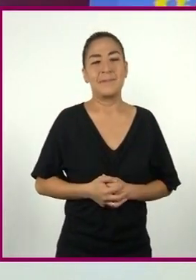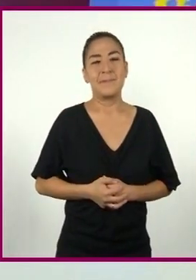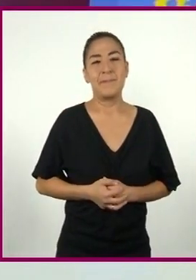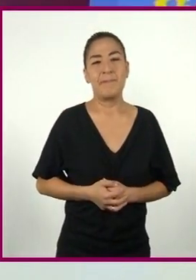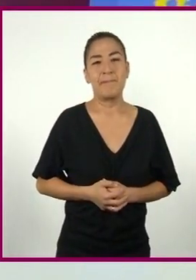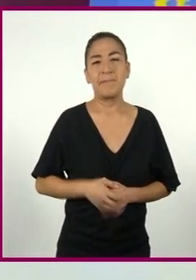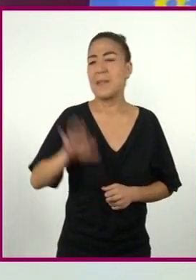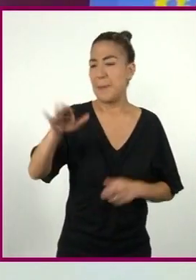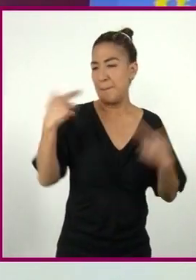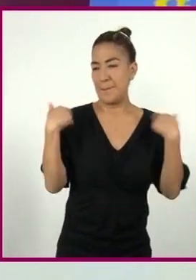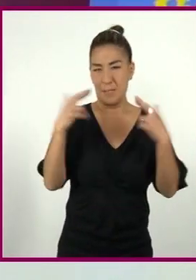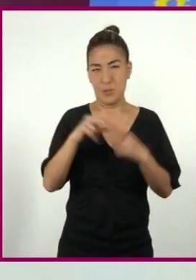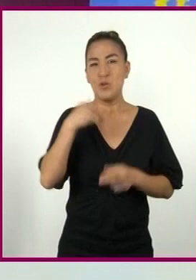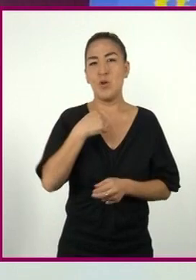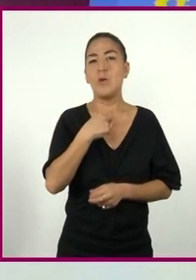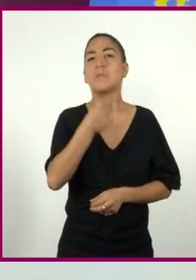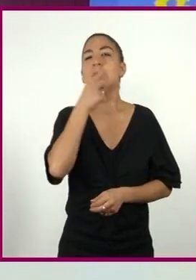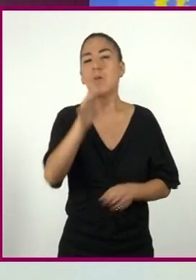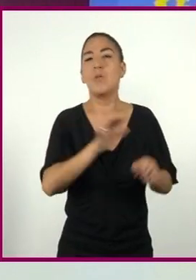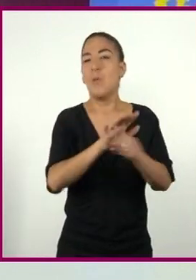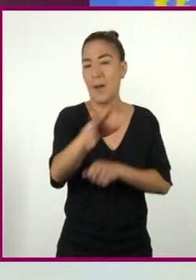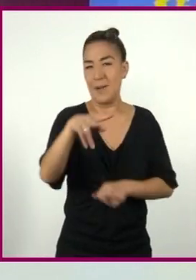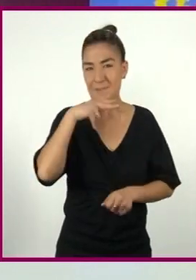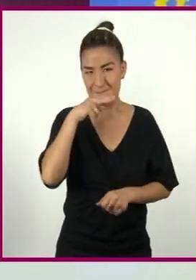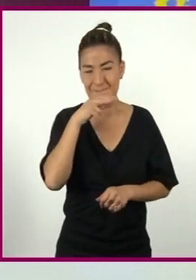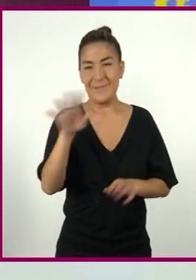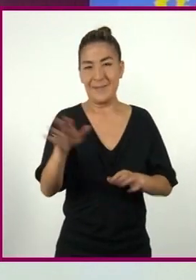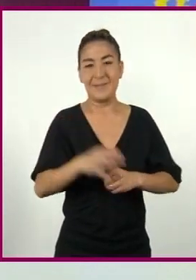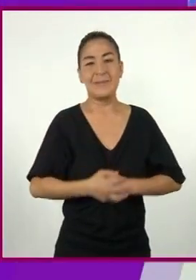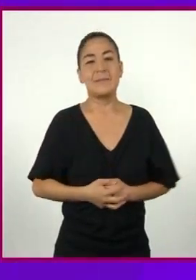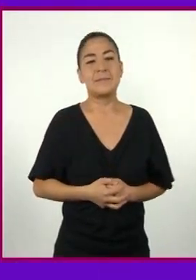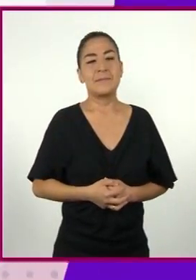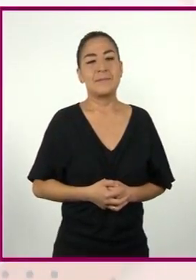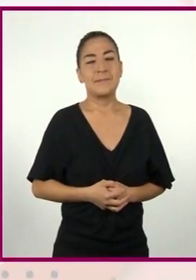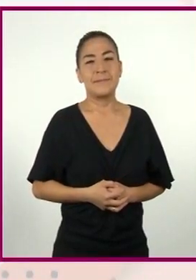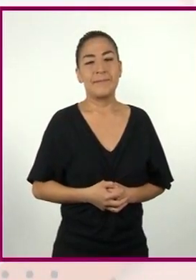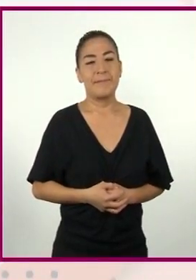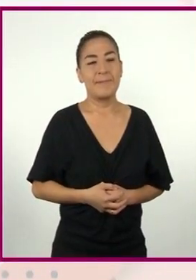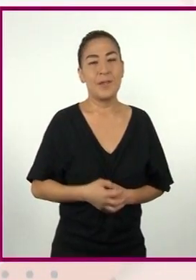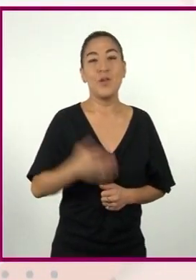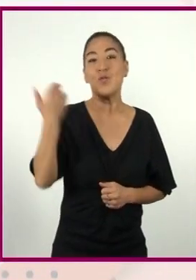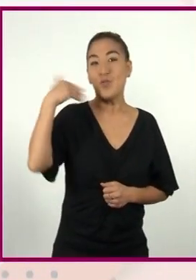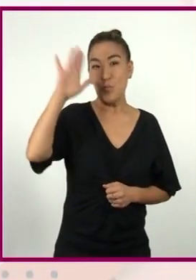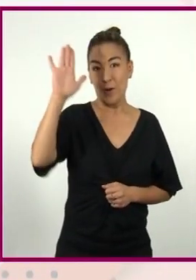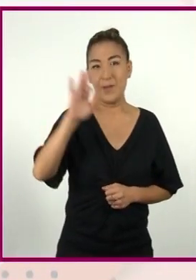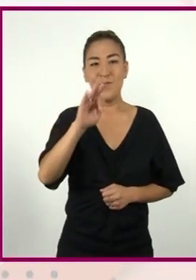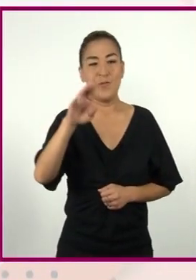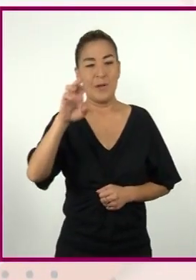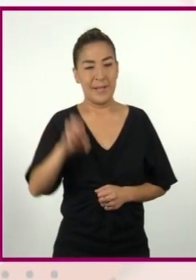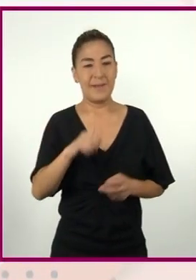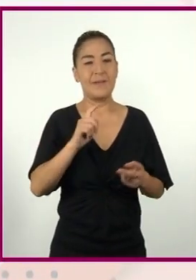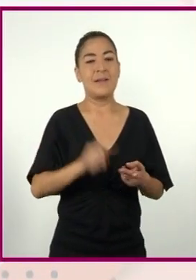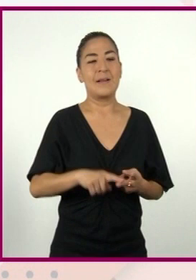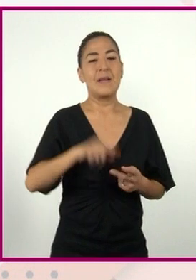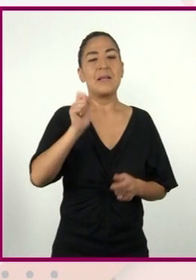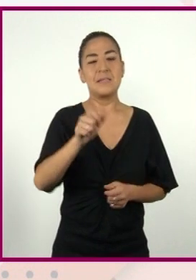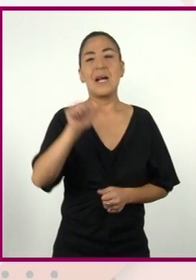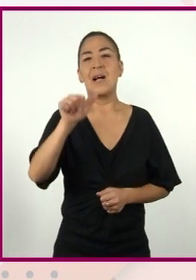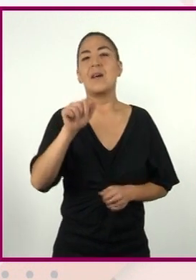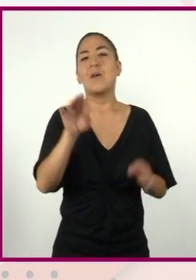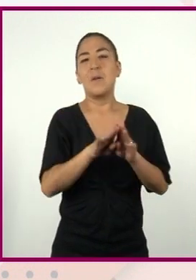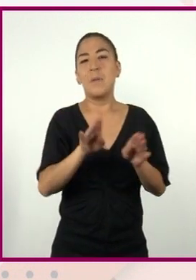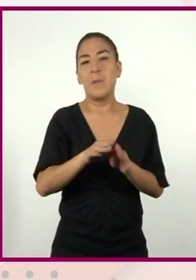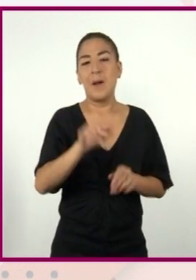le digo los verbos utilizados en este último párrafo. Fue y adoptó, en pretérito